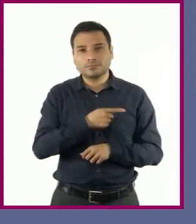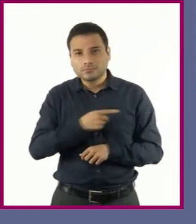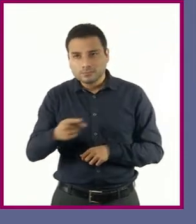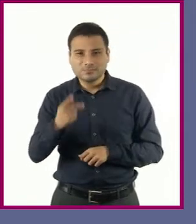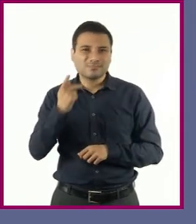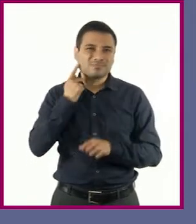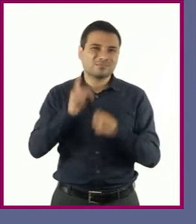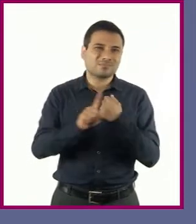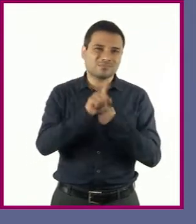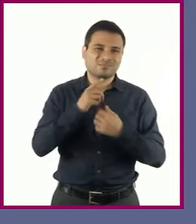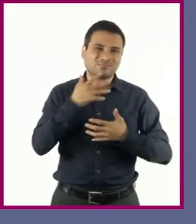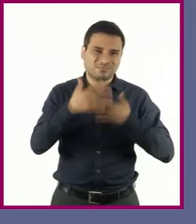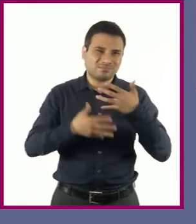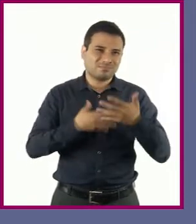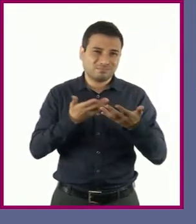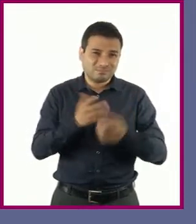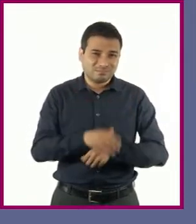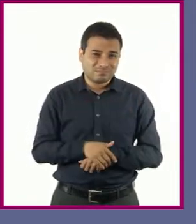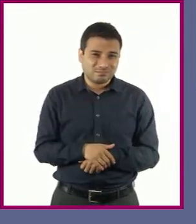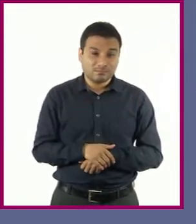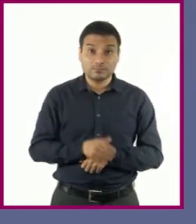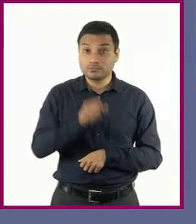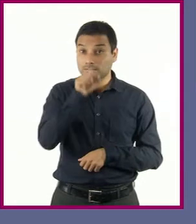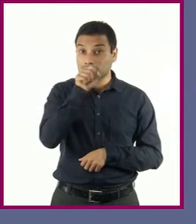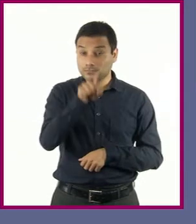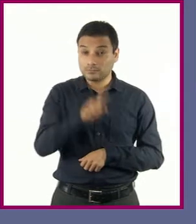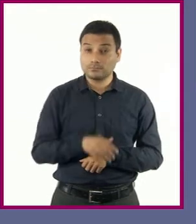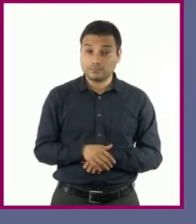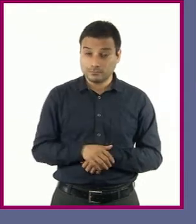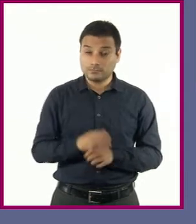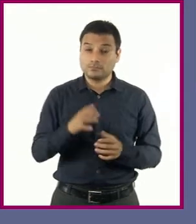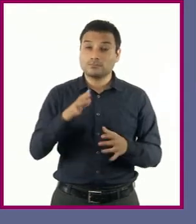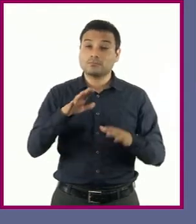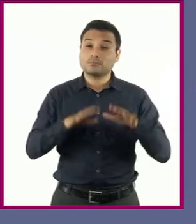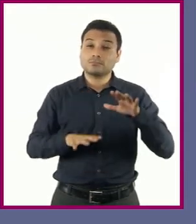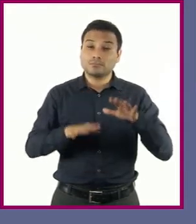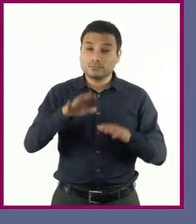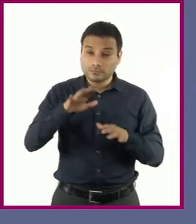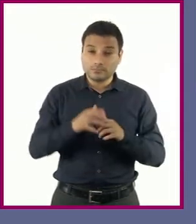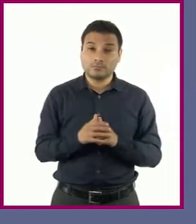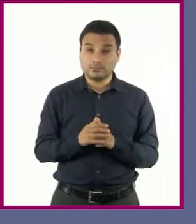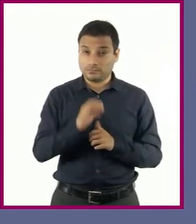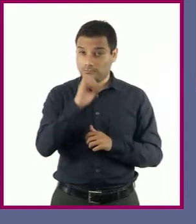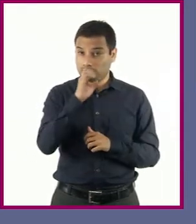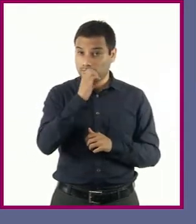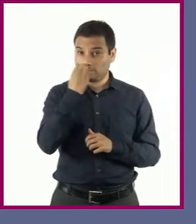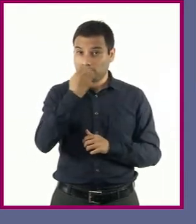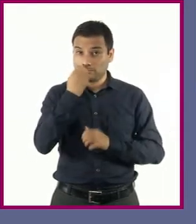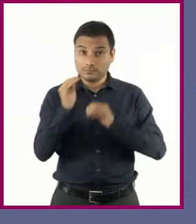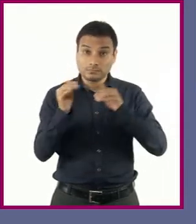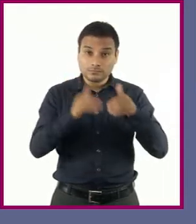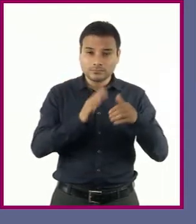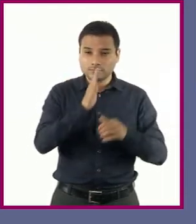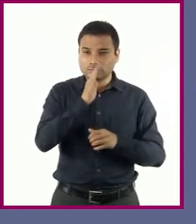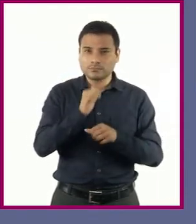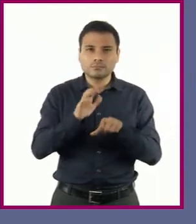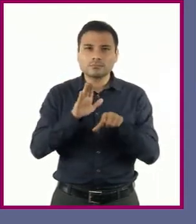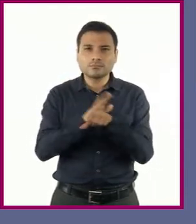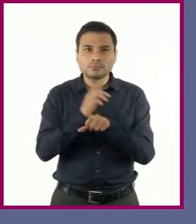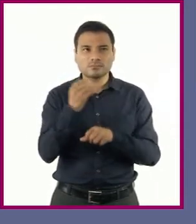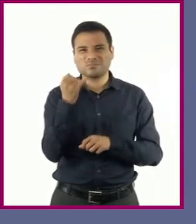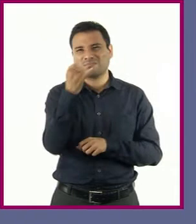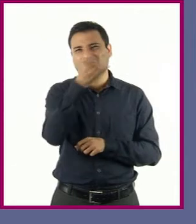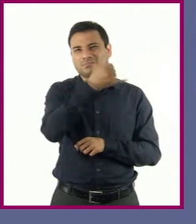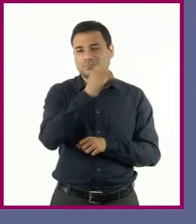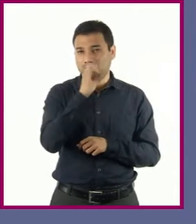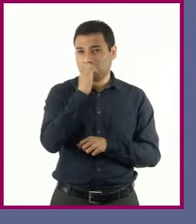que atraviesan los países. Y finalmente, pueden darse problemas de acceso, distancia o infraestructura que